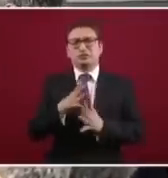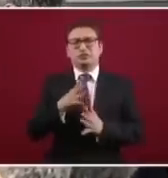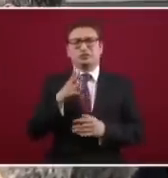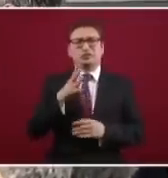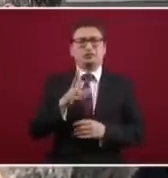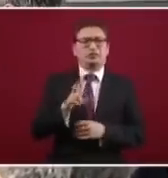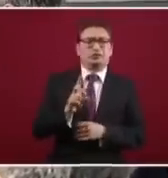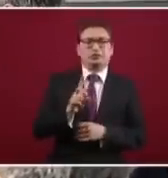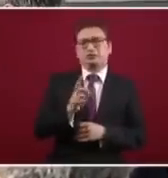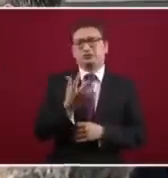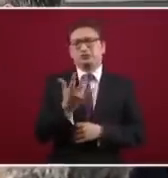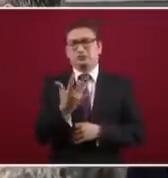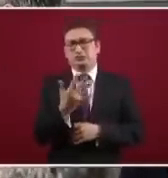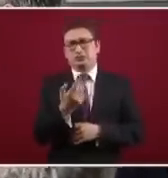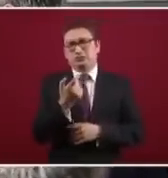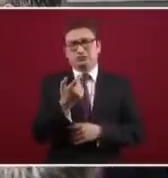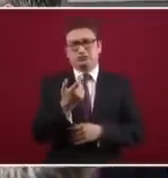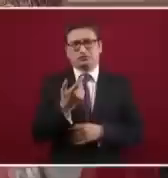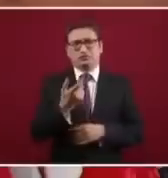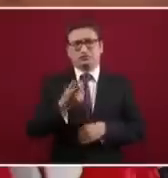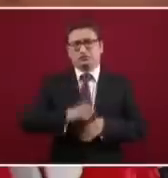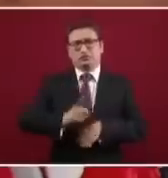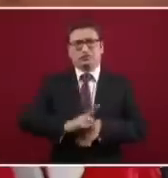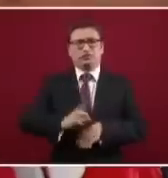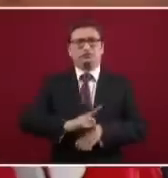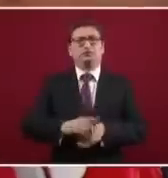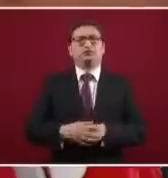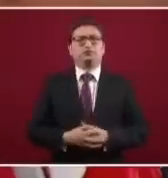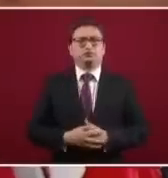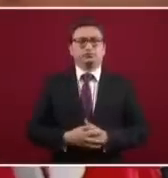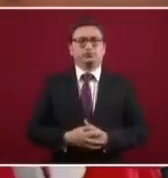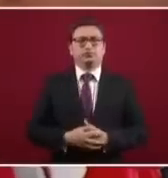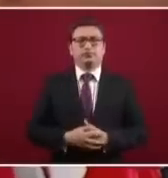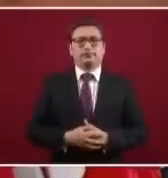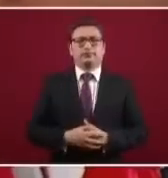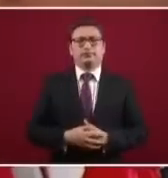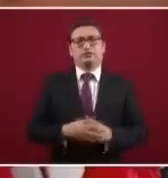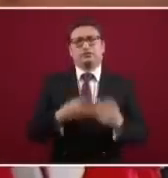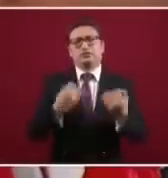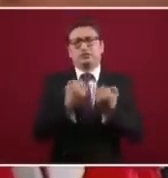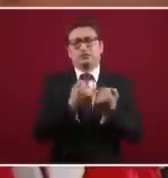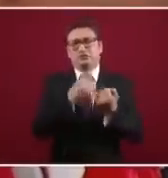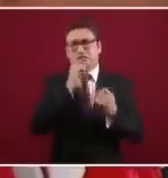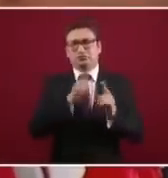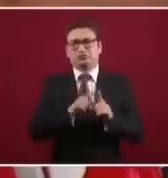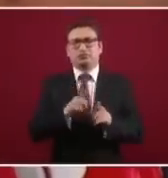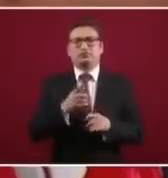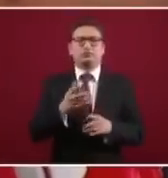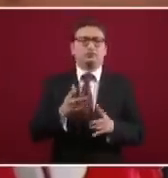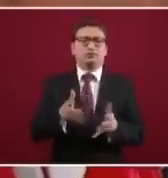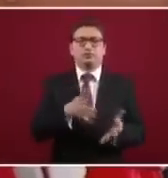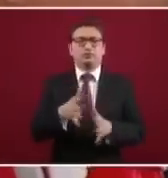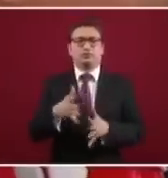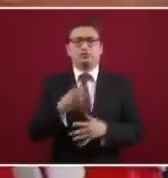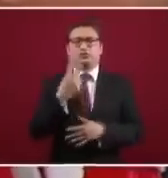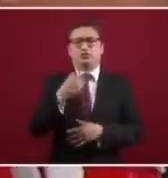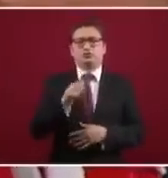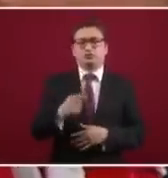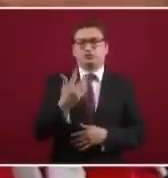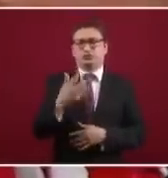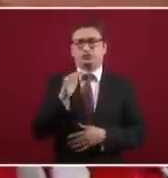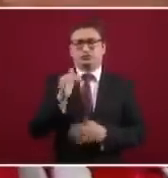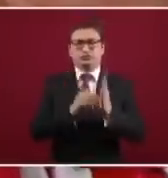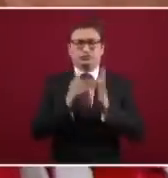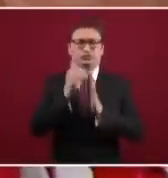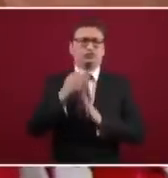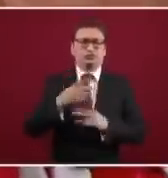ganan 30 o 50 pesos diarios. Además, hay entre 2.5 millones